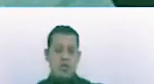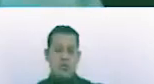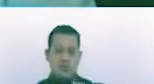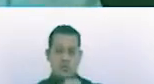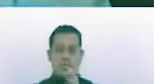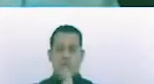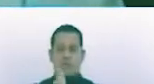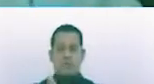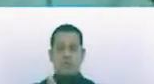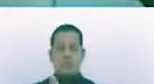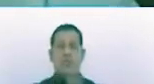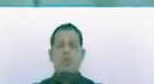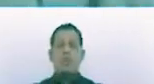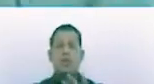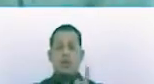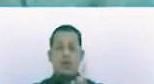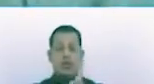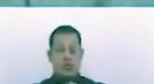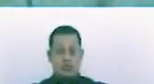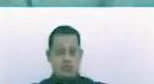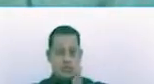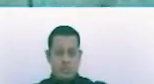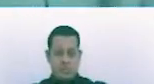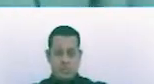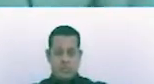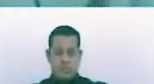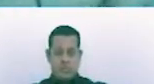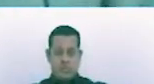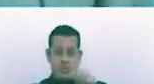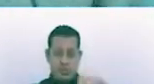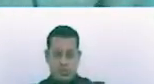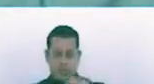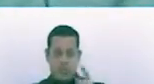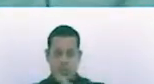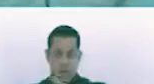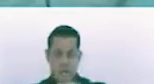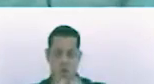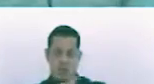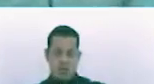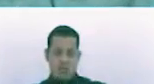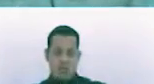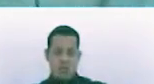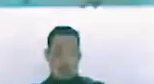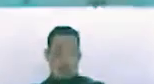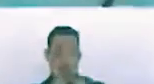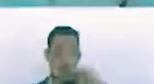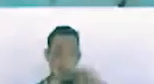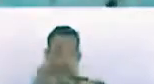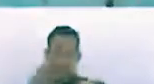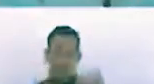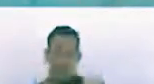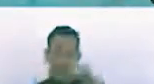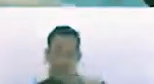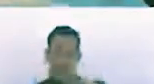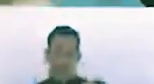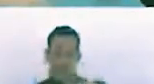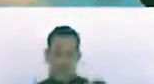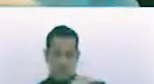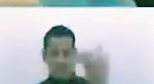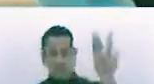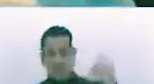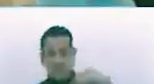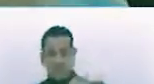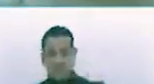Yo le respondo, ¿y por qué no pusieron esto que hoy están modificando en la ley del voto en el exterior en su